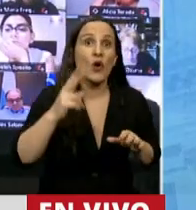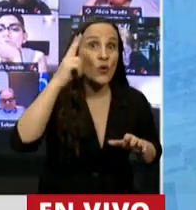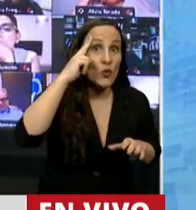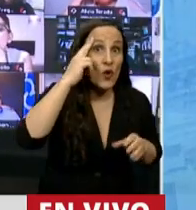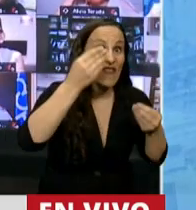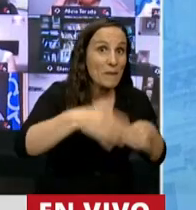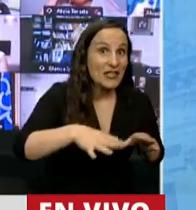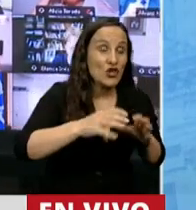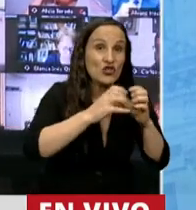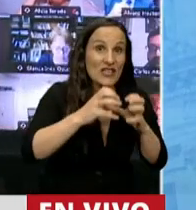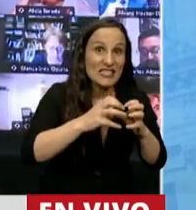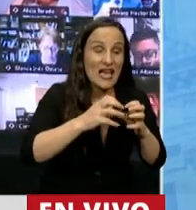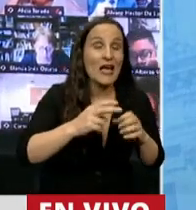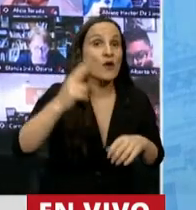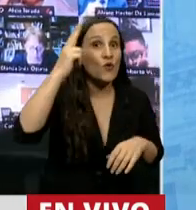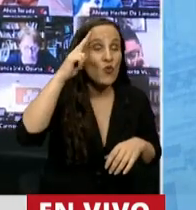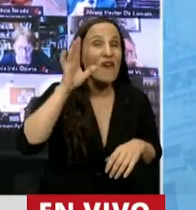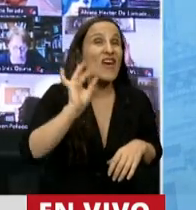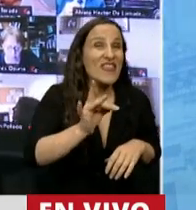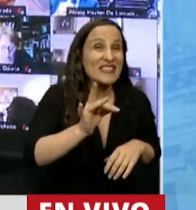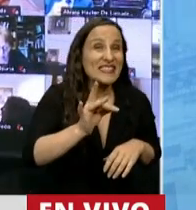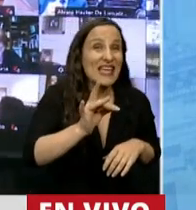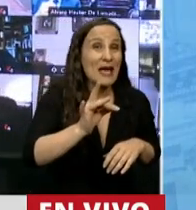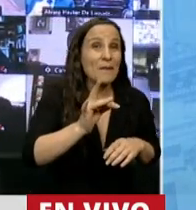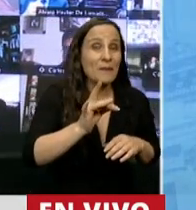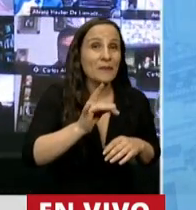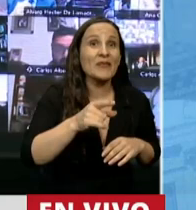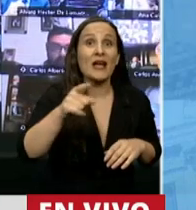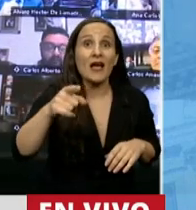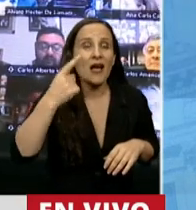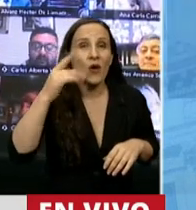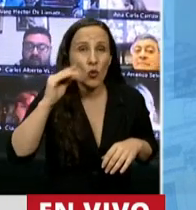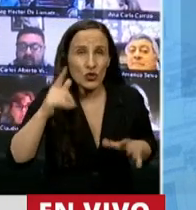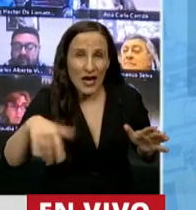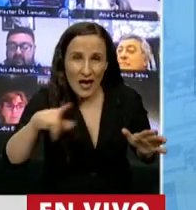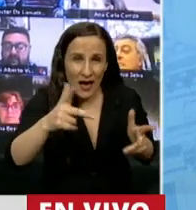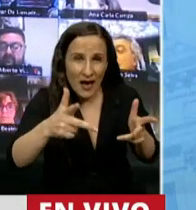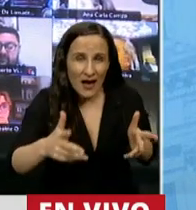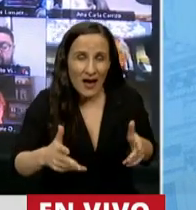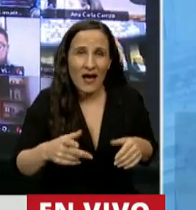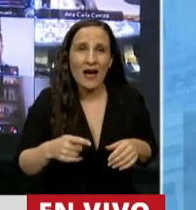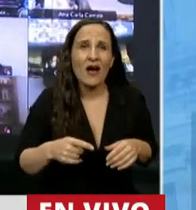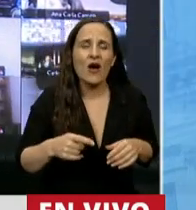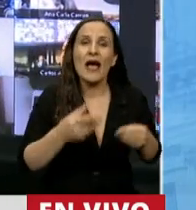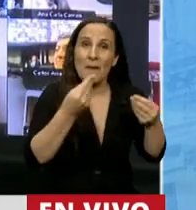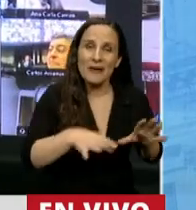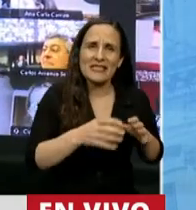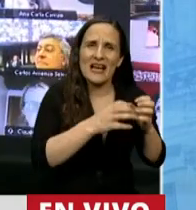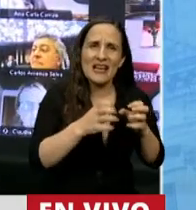empezábamos la sesión y el 9 de diciembre pasábamos a... Escuchá. ¿Pueden escuchar? Empezábamos la